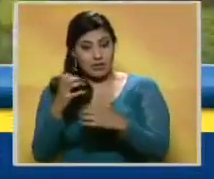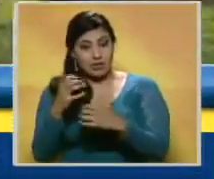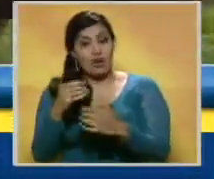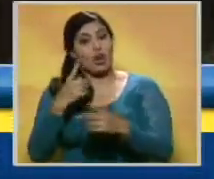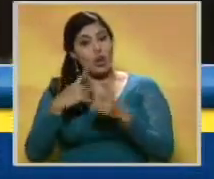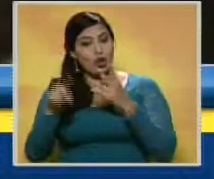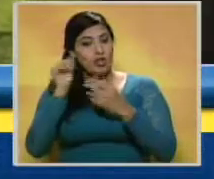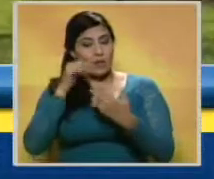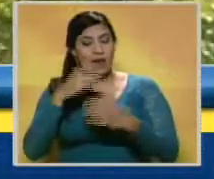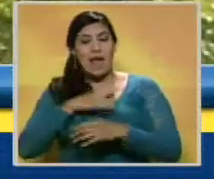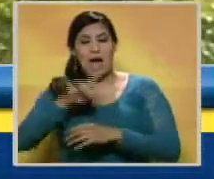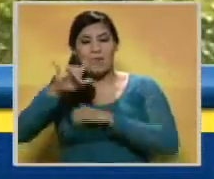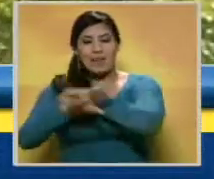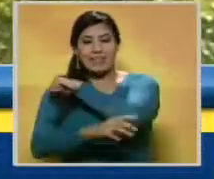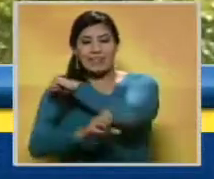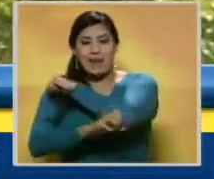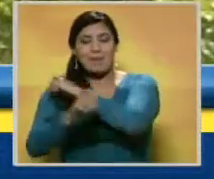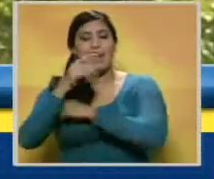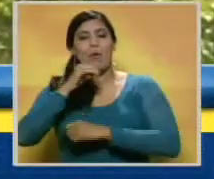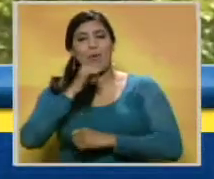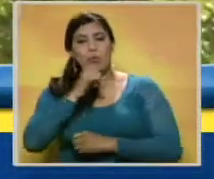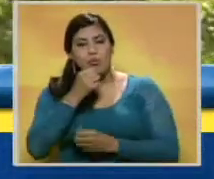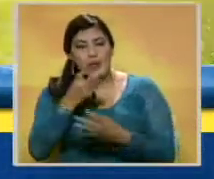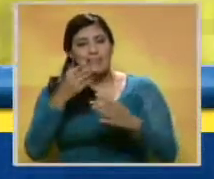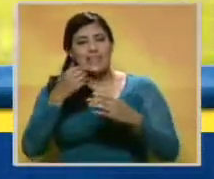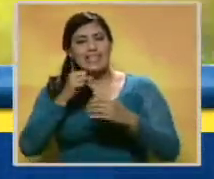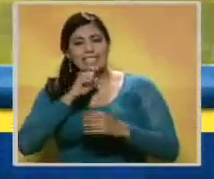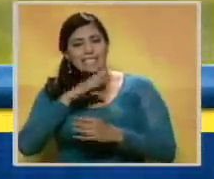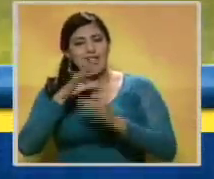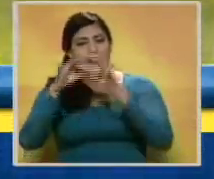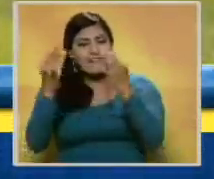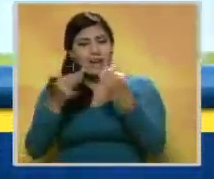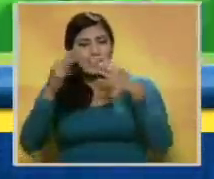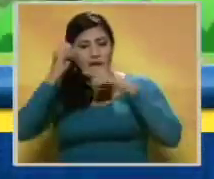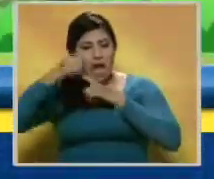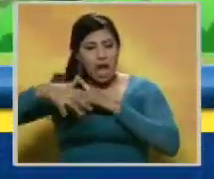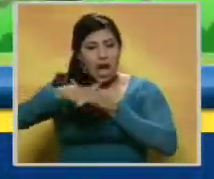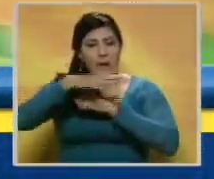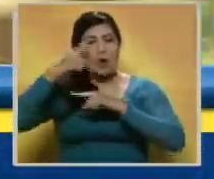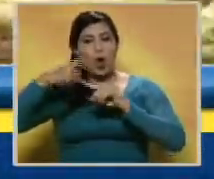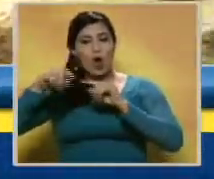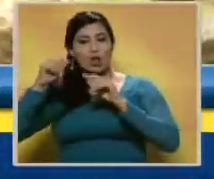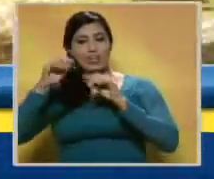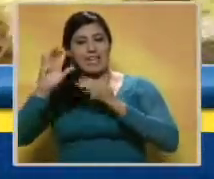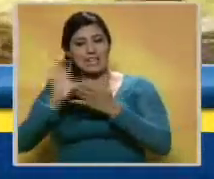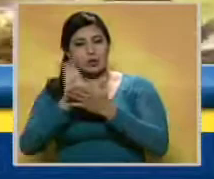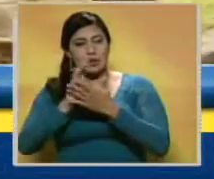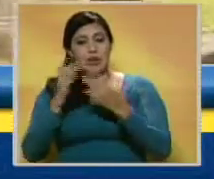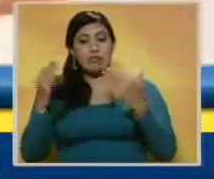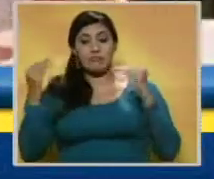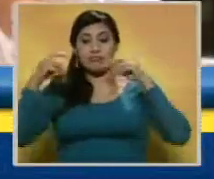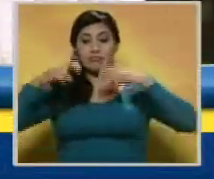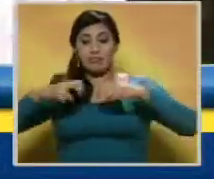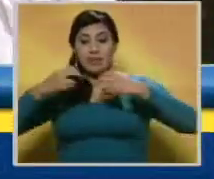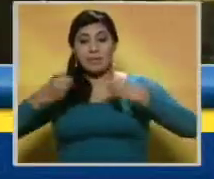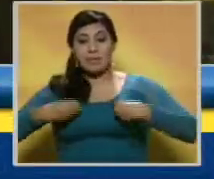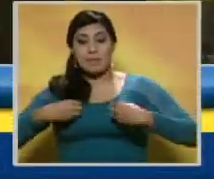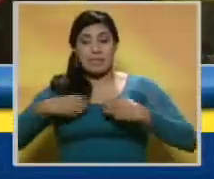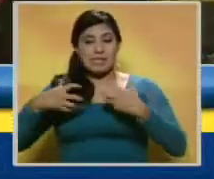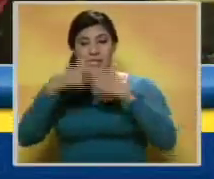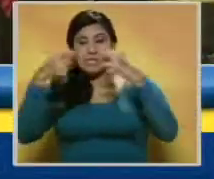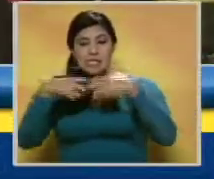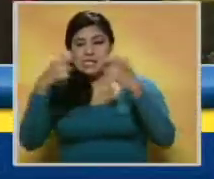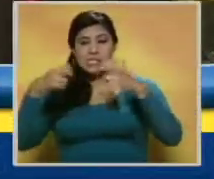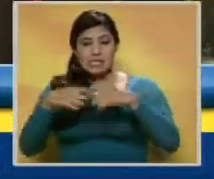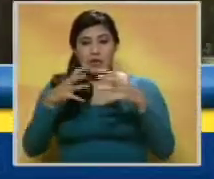Nora Salinas. Amores con Trampa cuenta la historia de una familia del campo y otra de la ciudad que al tener que convivir tendrán